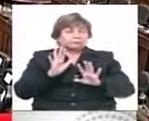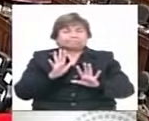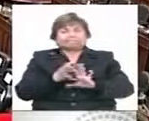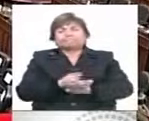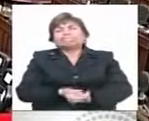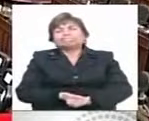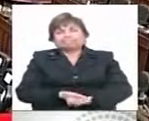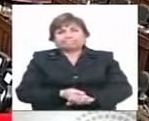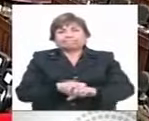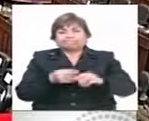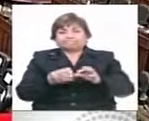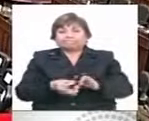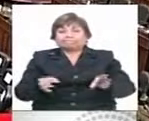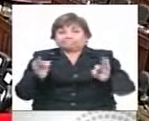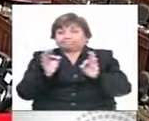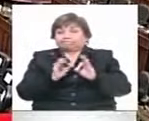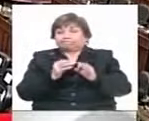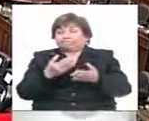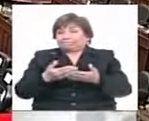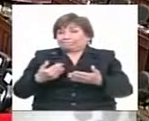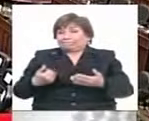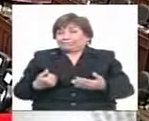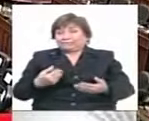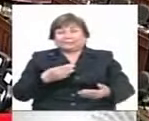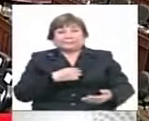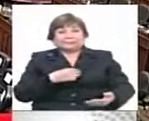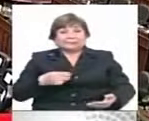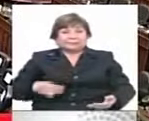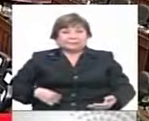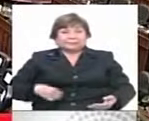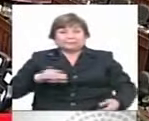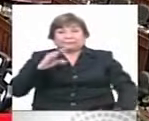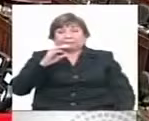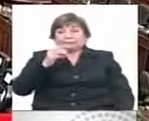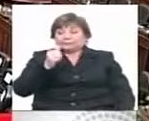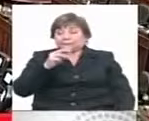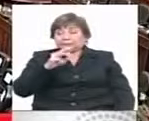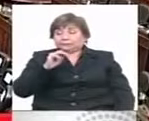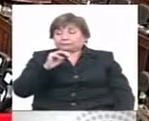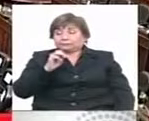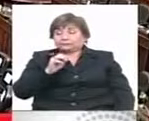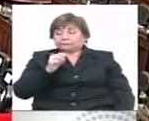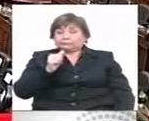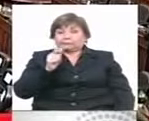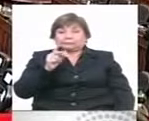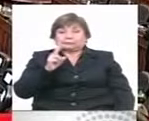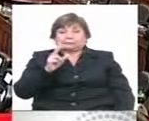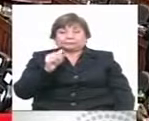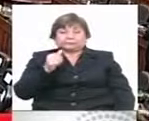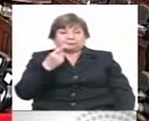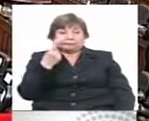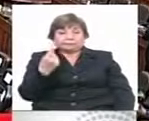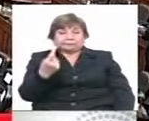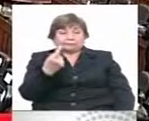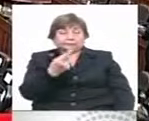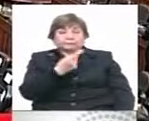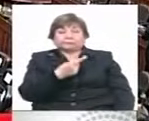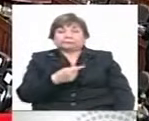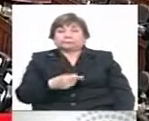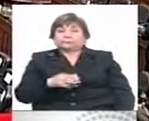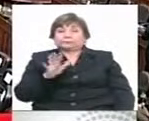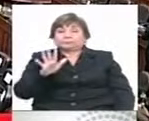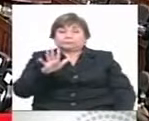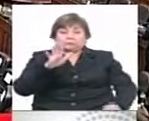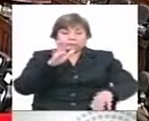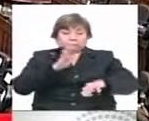ya se tenga la presencia de la presidenta del Congreso, María del Carmen Alba, pues a cada uno de los parlamentarios en su escaño